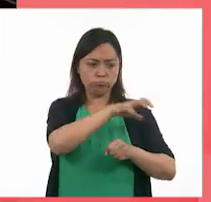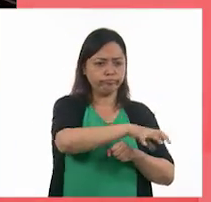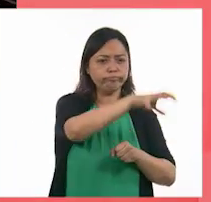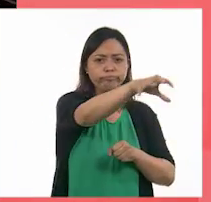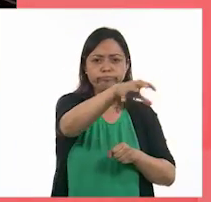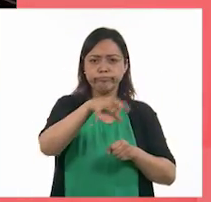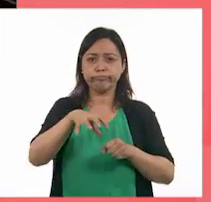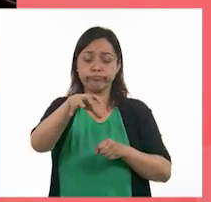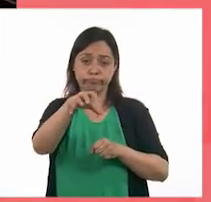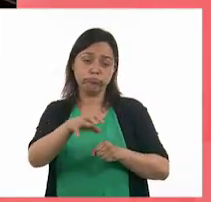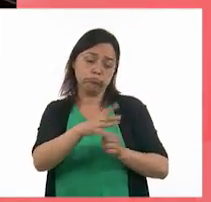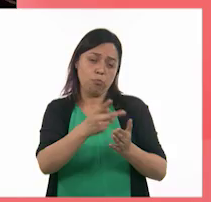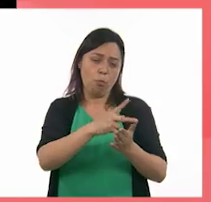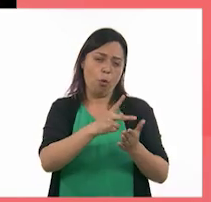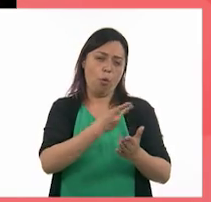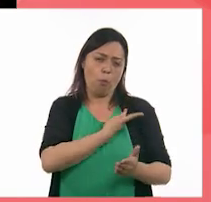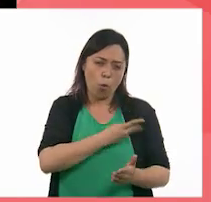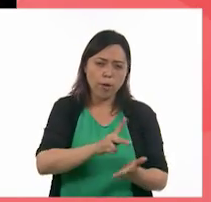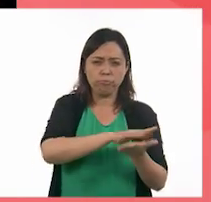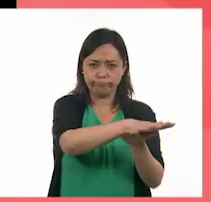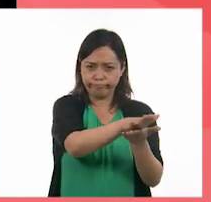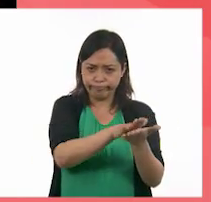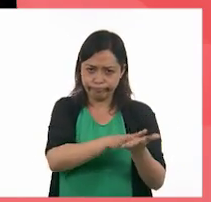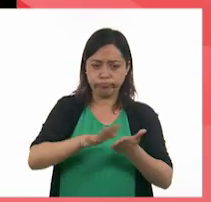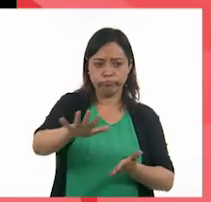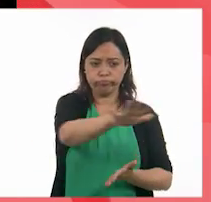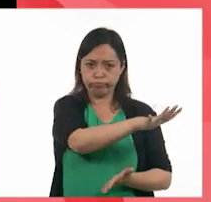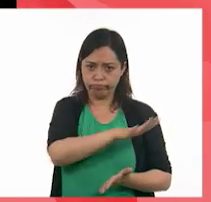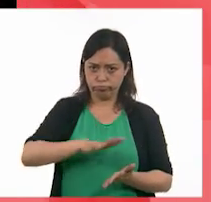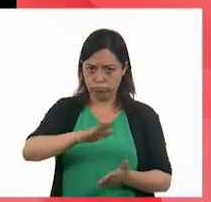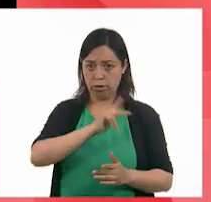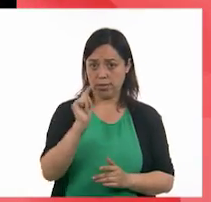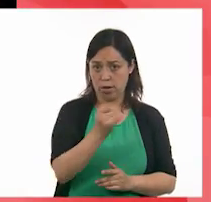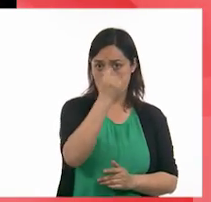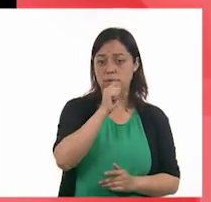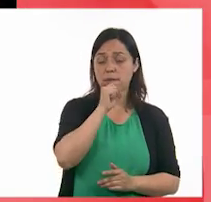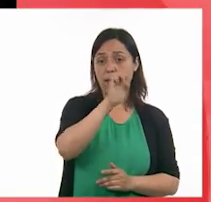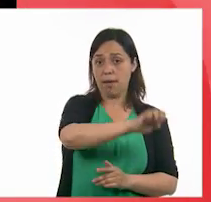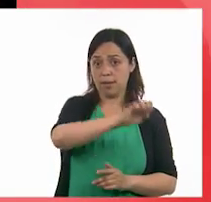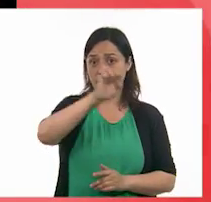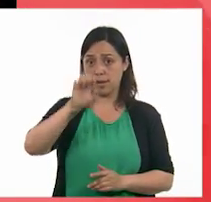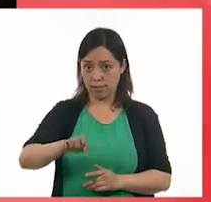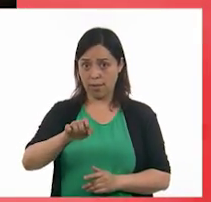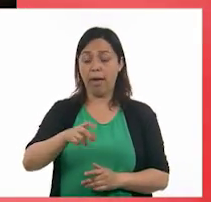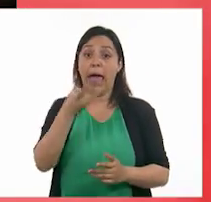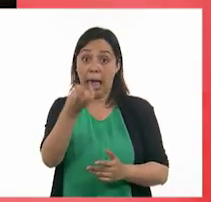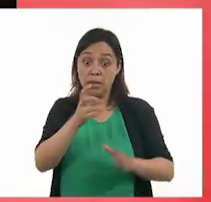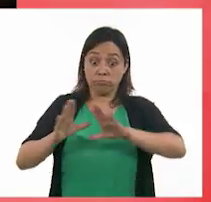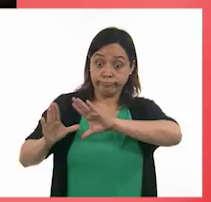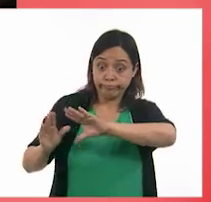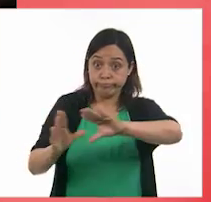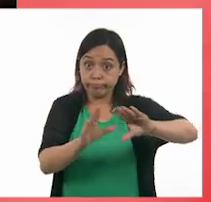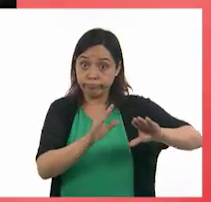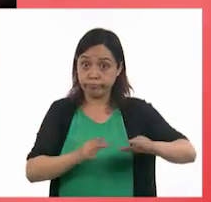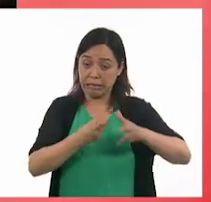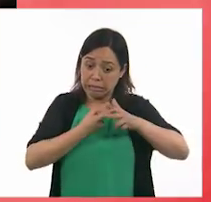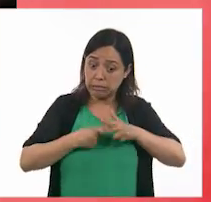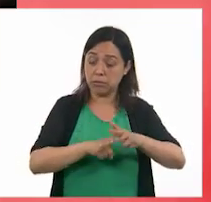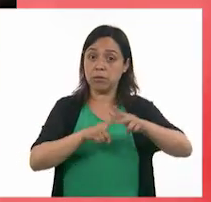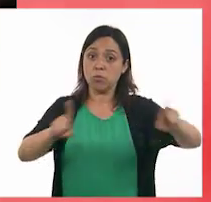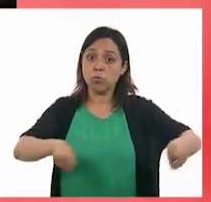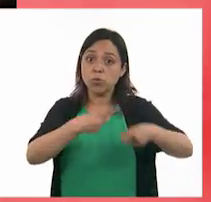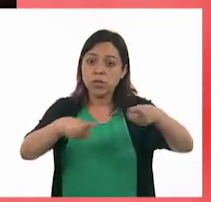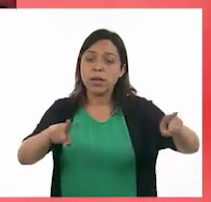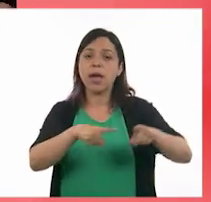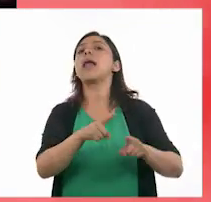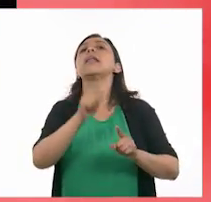violencia y pobreza en Tijuana y en Ensenada. Y estamos trabajando a través de estas clases de iniciación musical la posibilidad